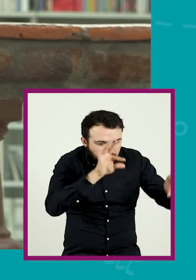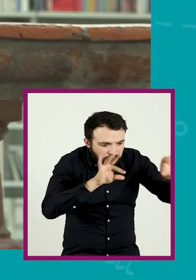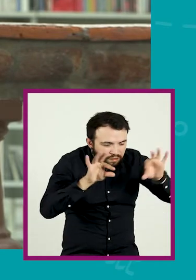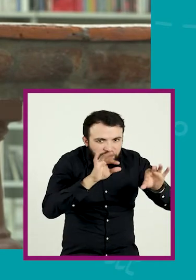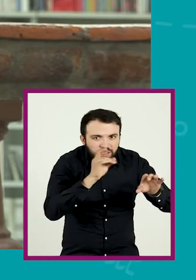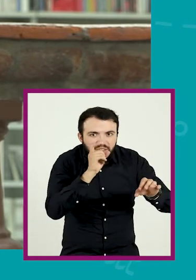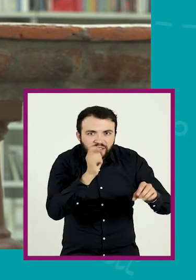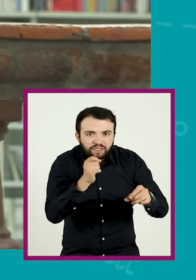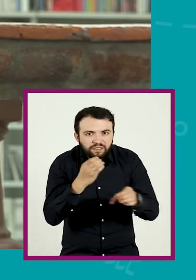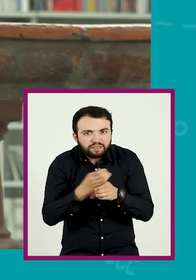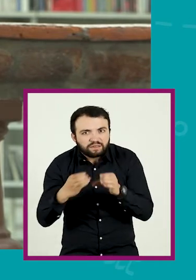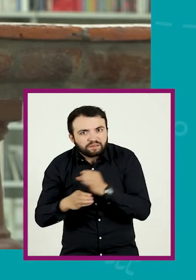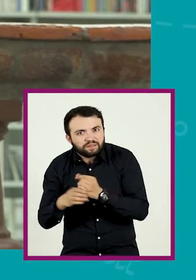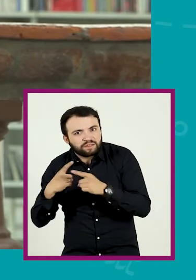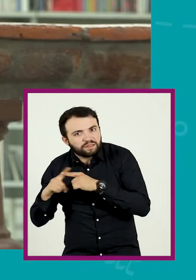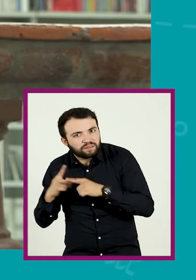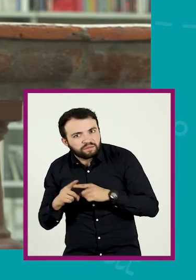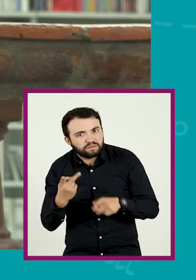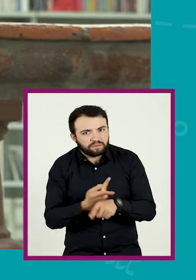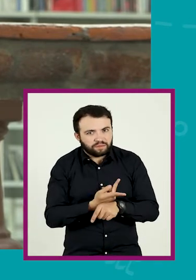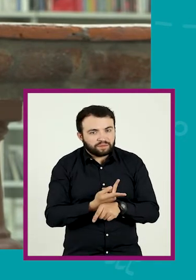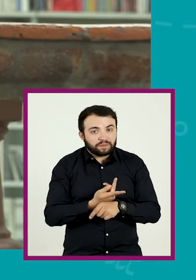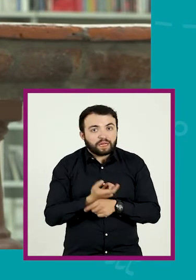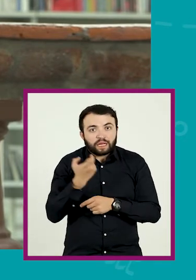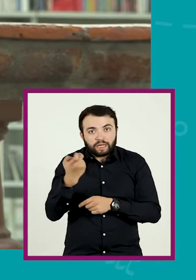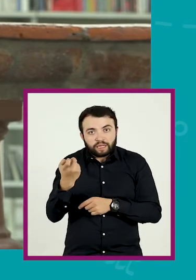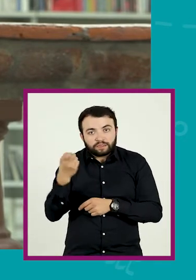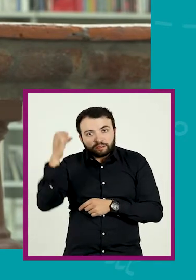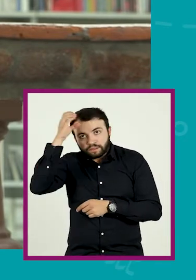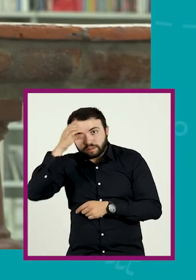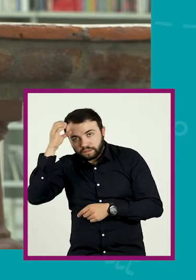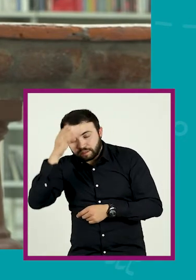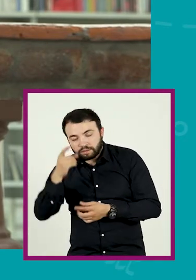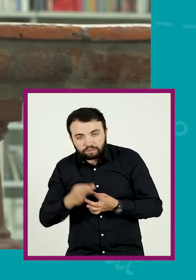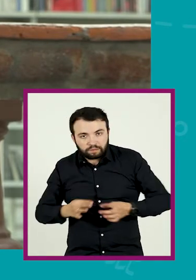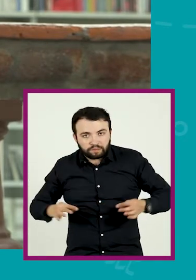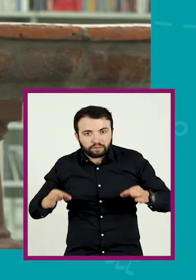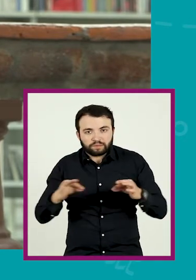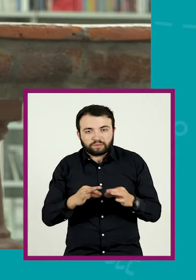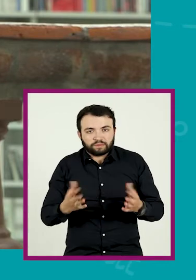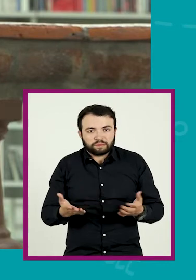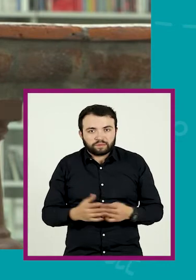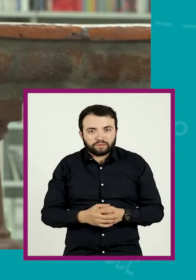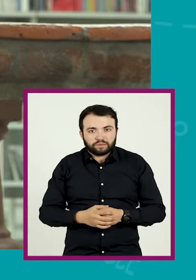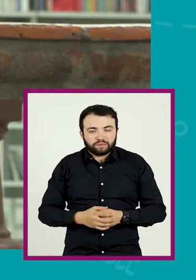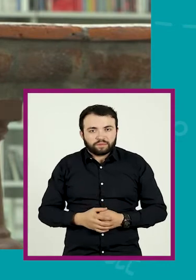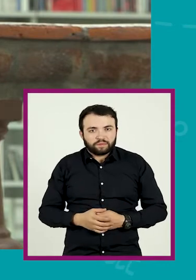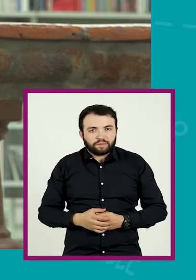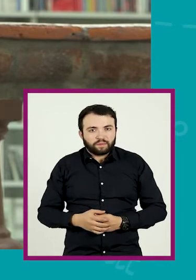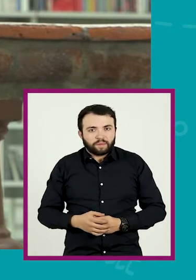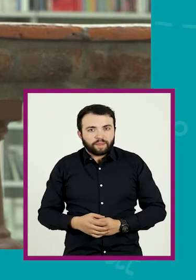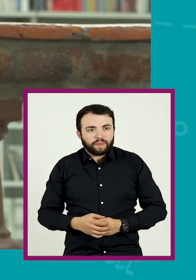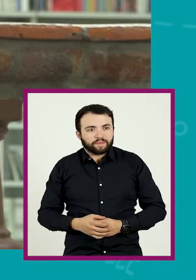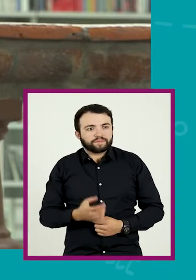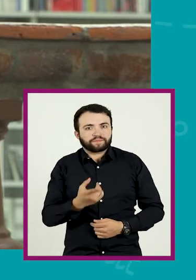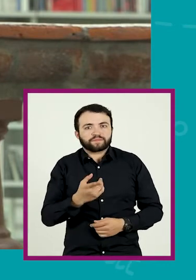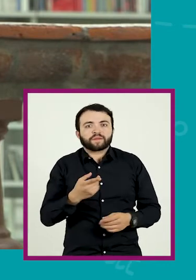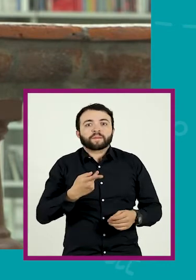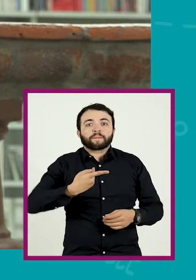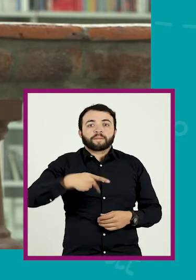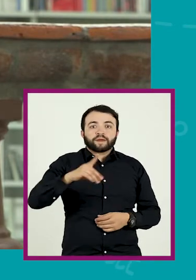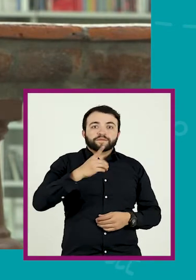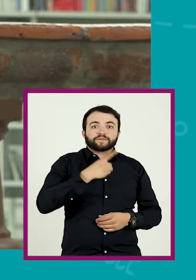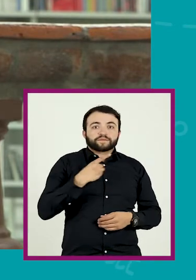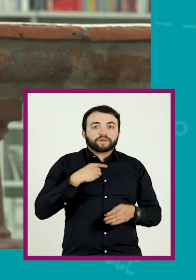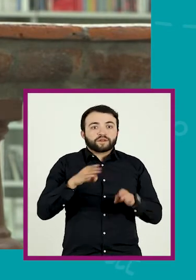¿no? La idea fundamental entonces es que lo que es muy importante de esta posición kantiana es la